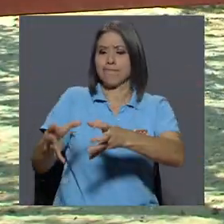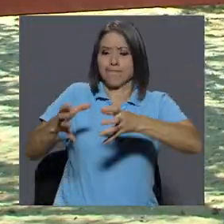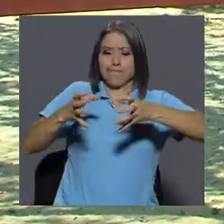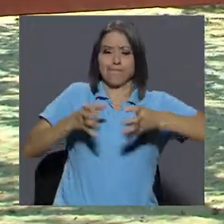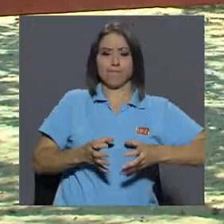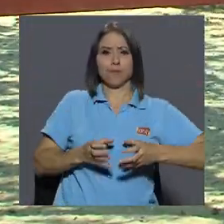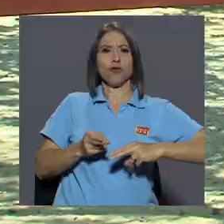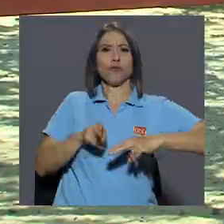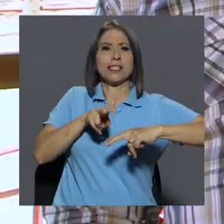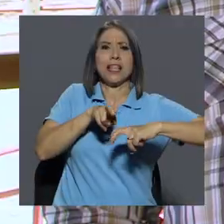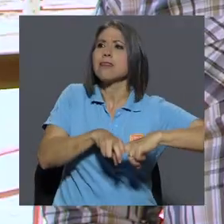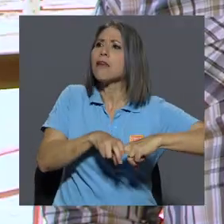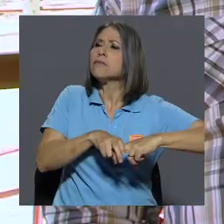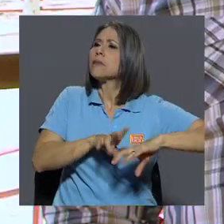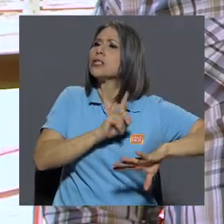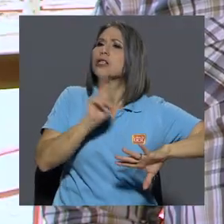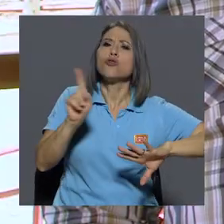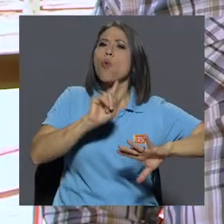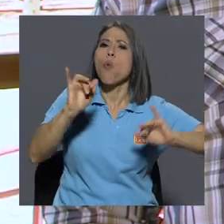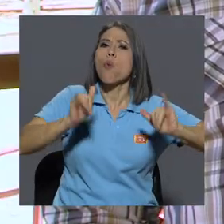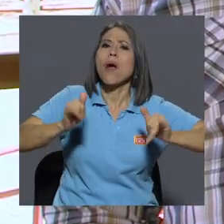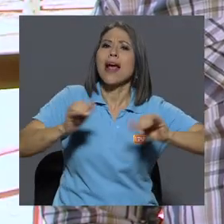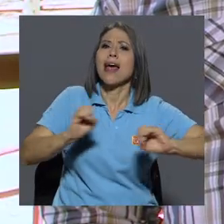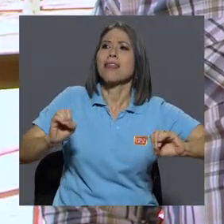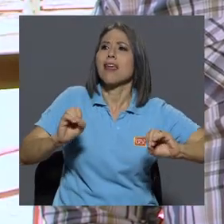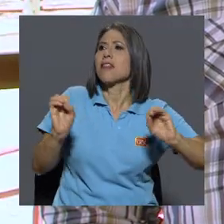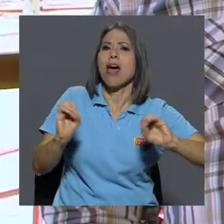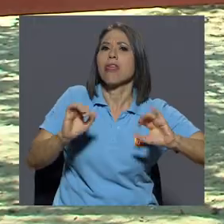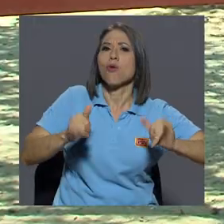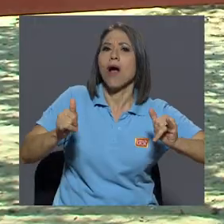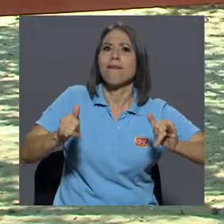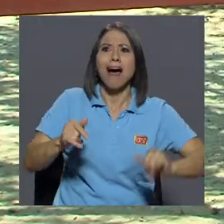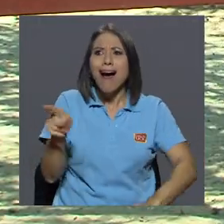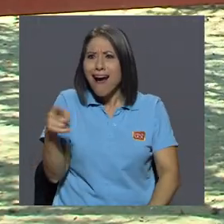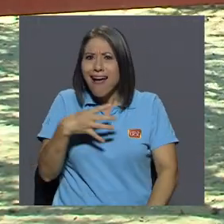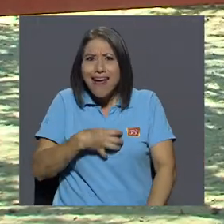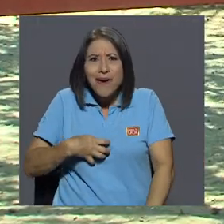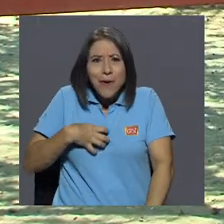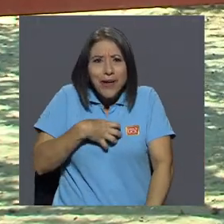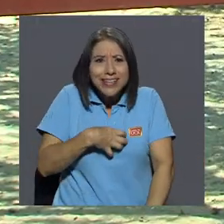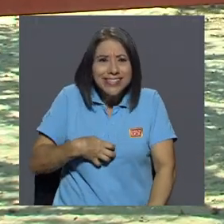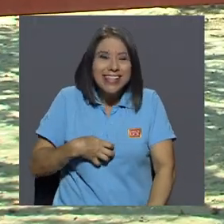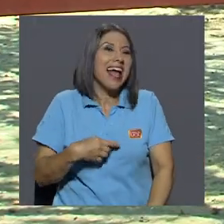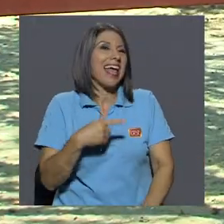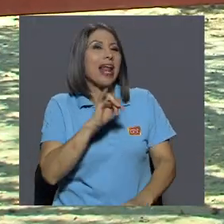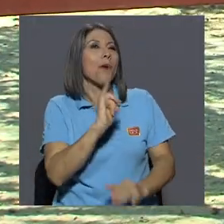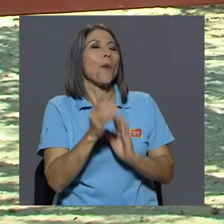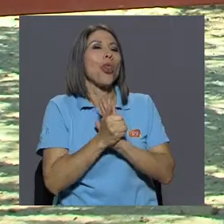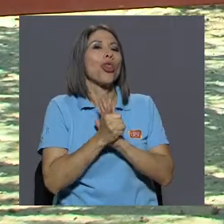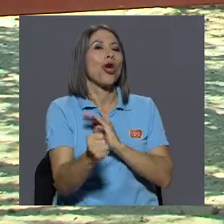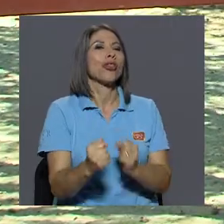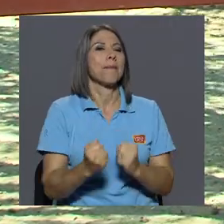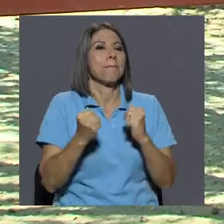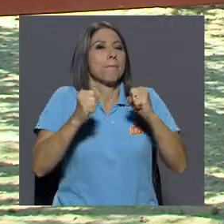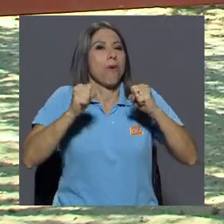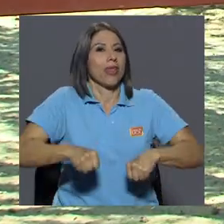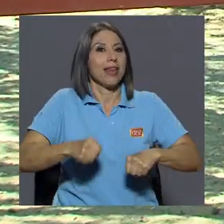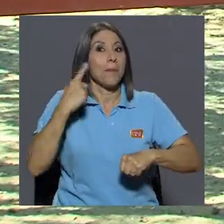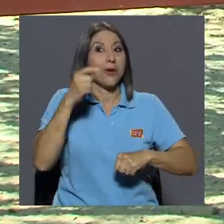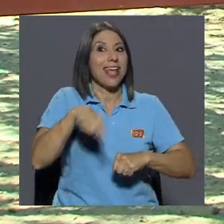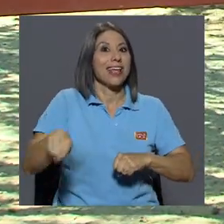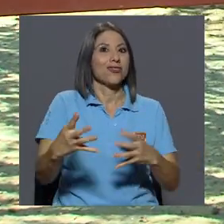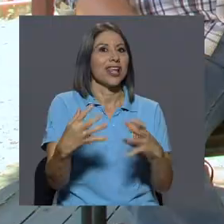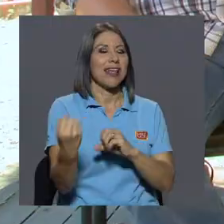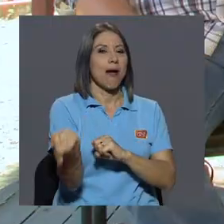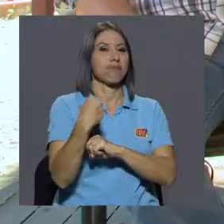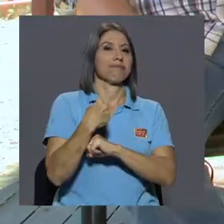nadie. Y nadie jugaba. ¡Qué egoísta! Es que era un don de poder. Porque querían pasarme por